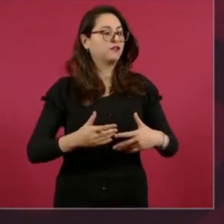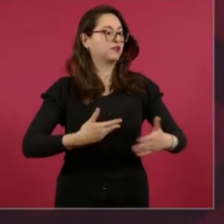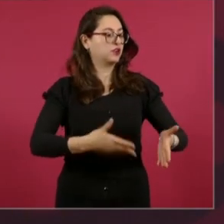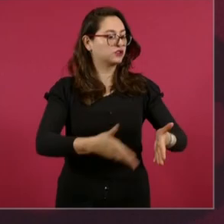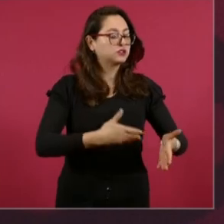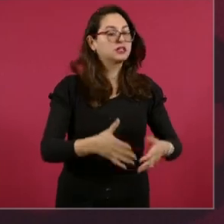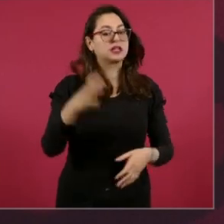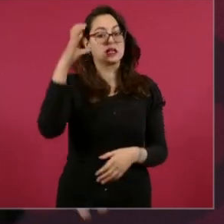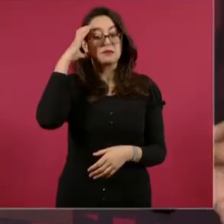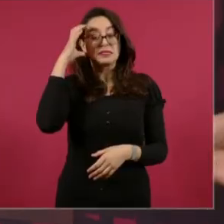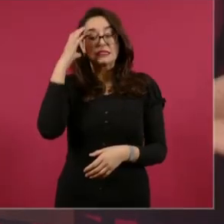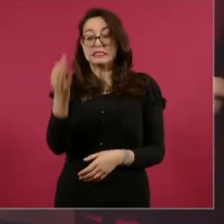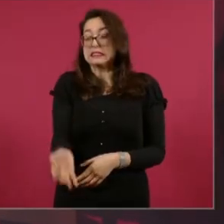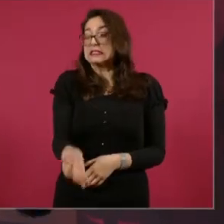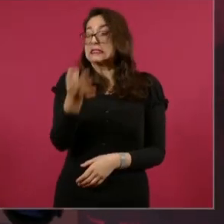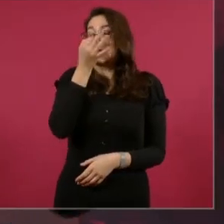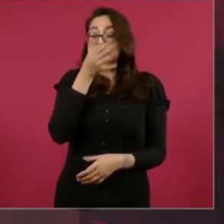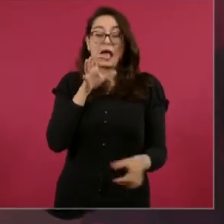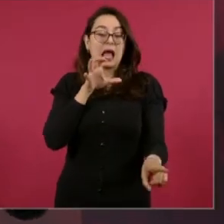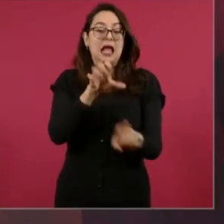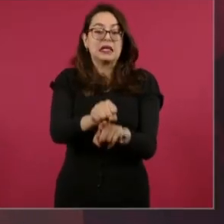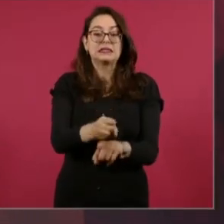y van a ser 300 mil, yo creo que